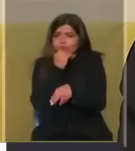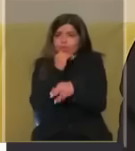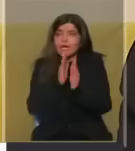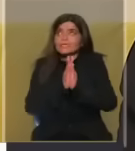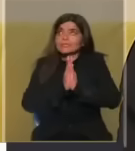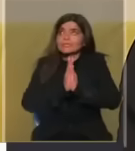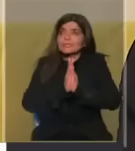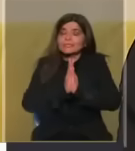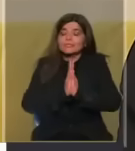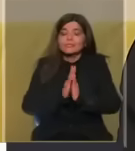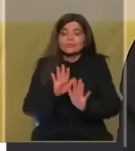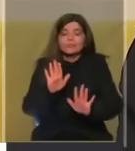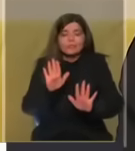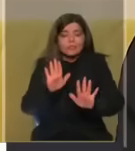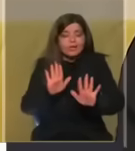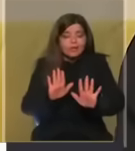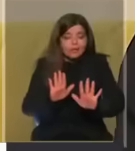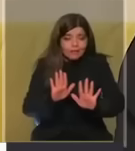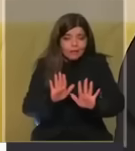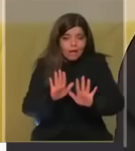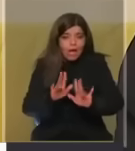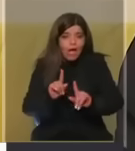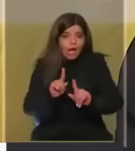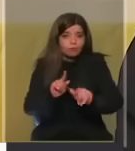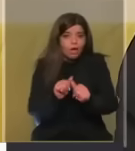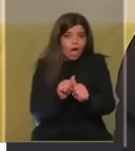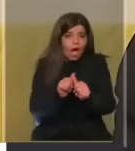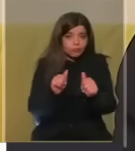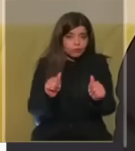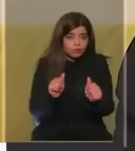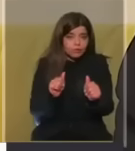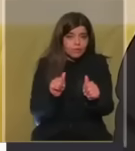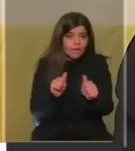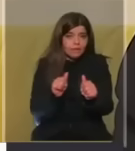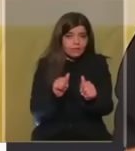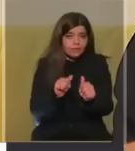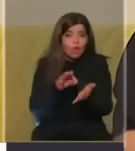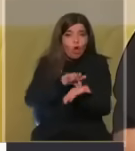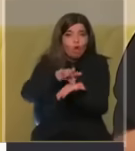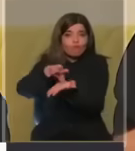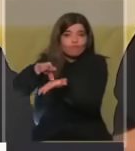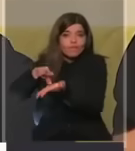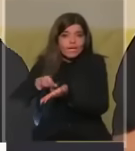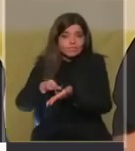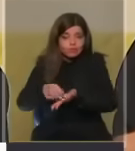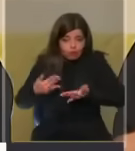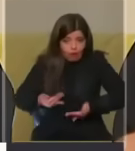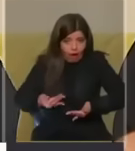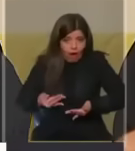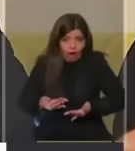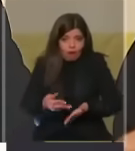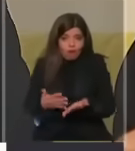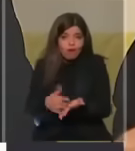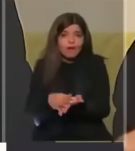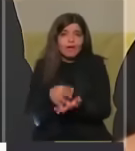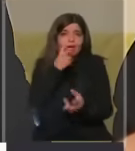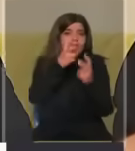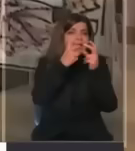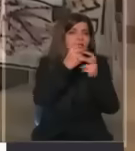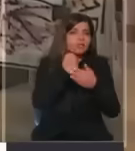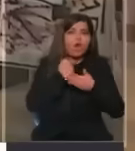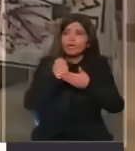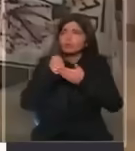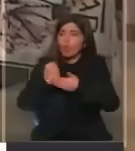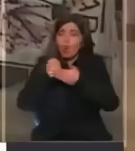Yo entre medio le mandaba a algunas autoridades, le mandaba unas ubicaciones en tiempo real, gritos pidiendo